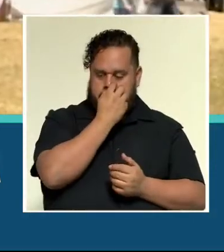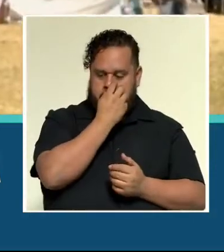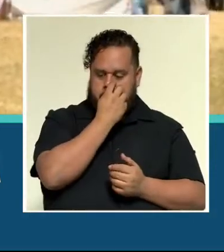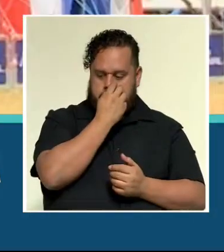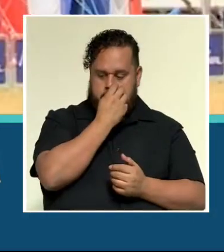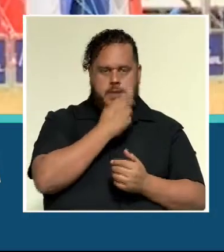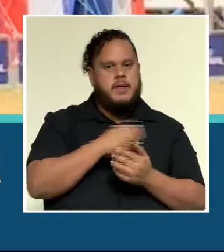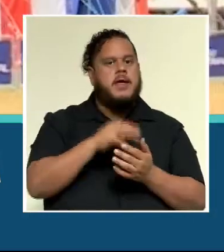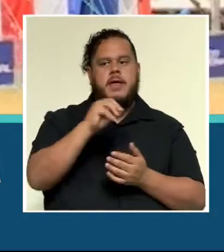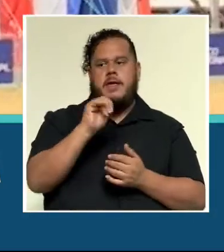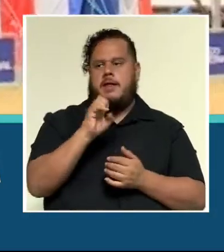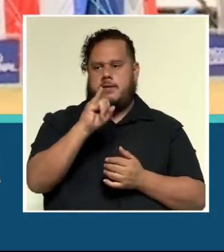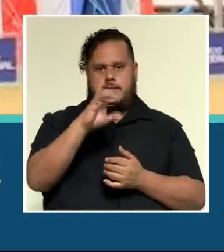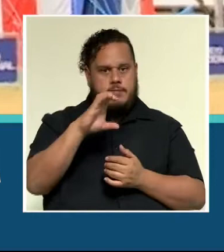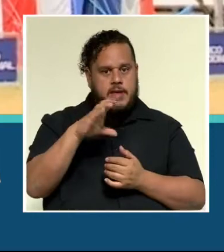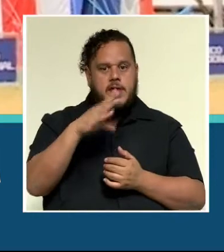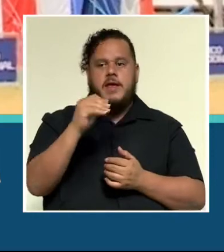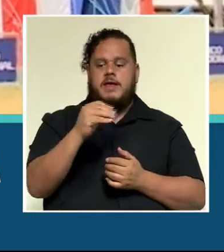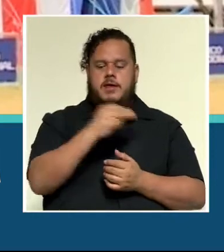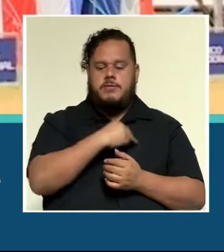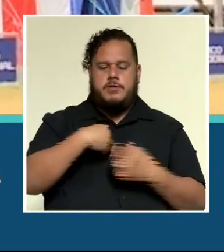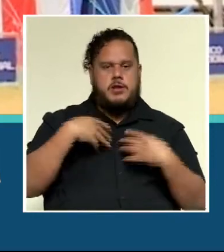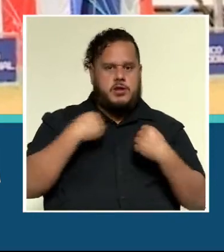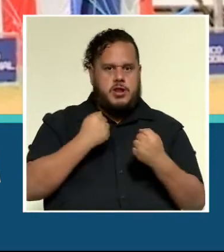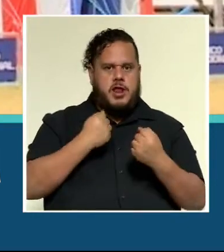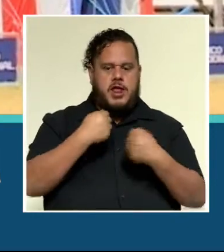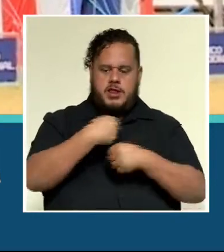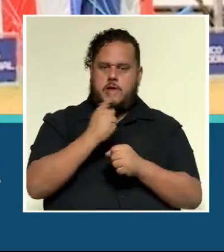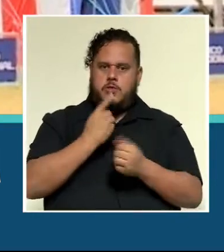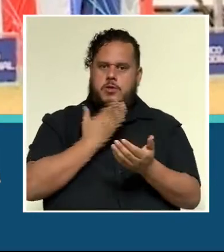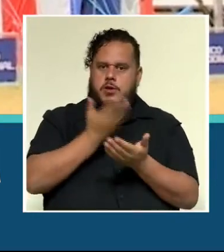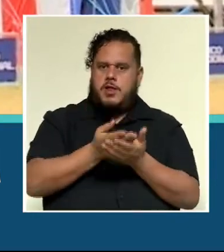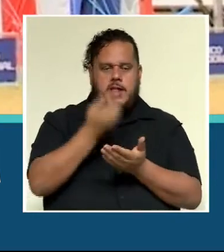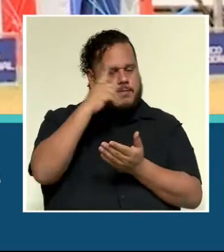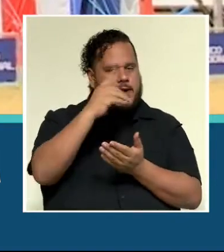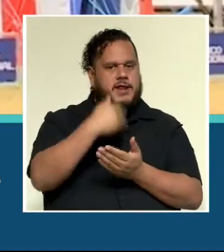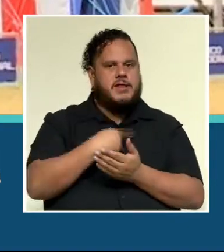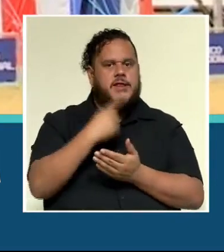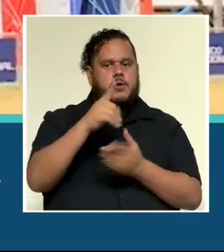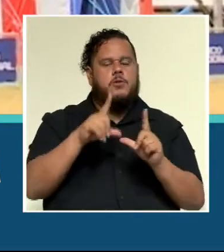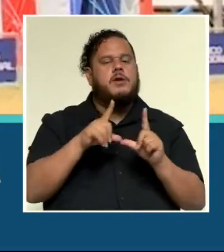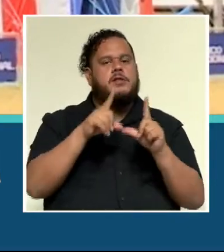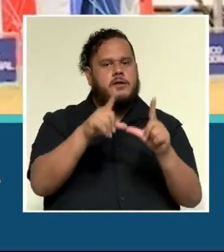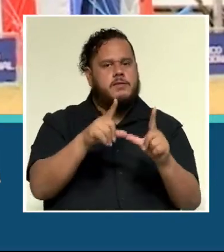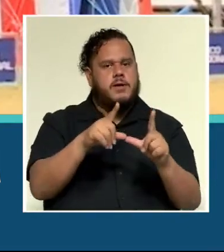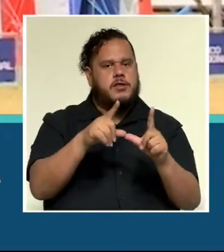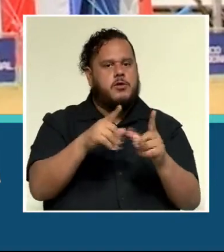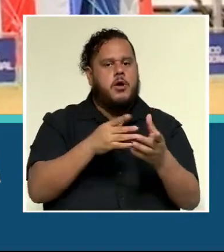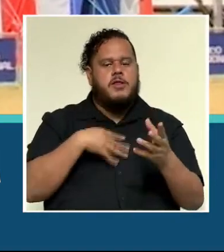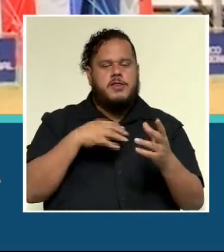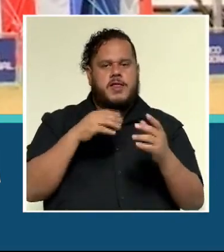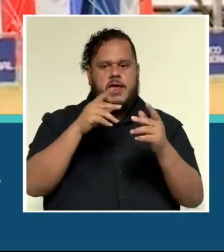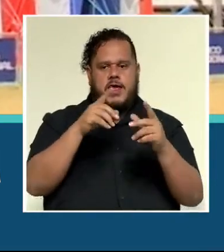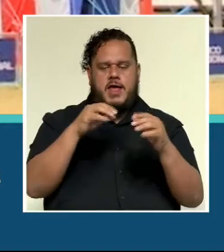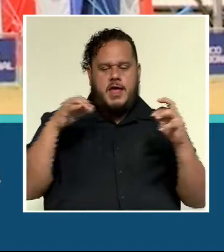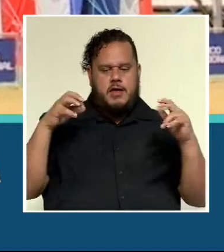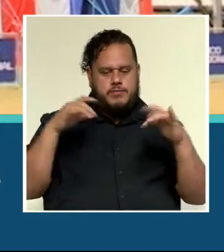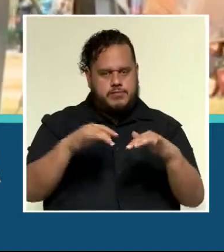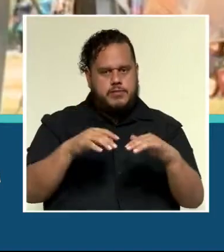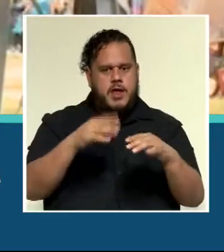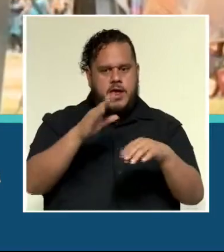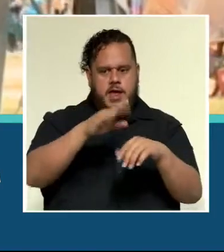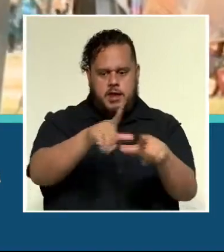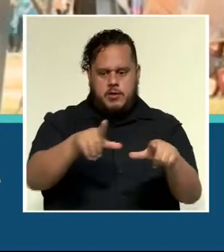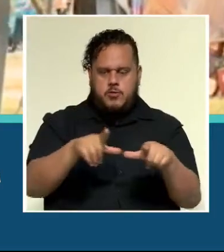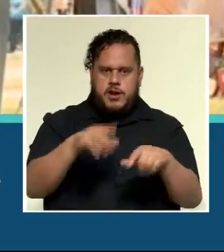El MEIC y el Ministerio de Salud crearon una propuesta para que se permita contar con una certificación del aforo permitido en eventos masivos y así